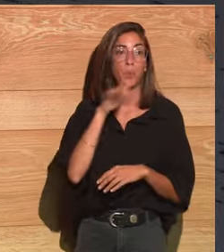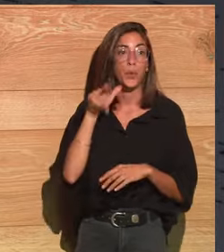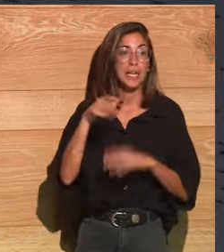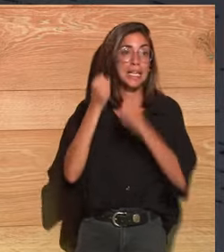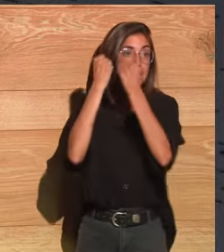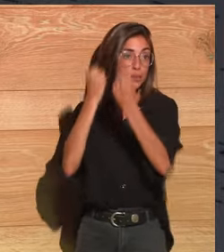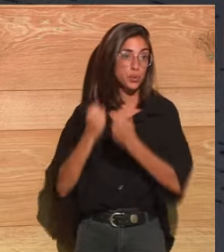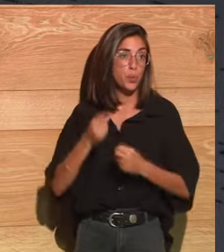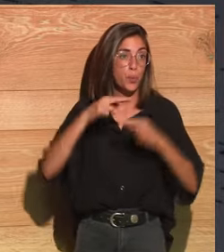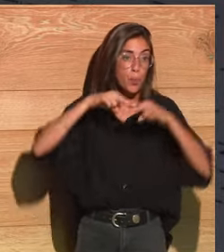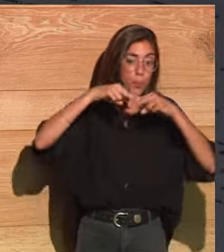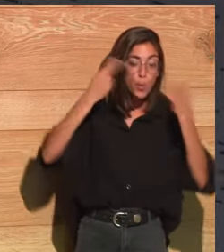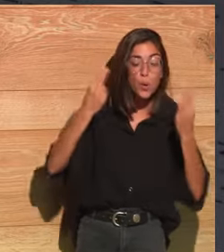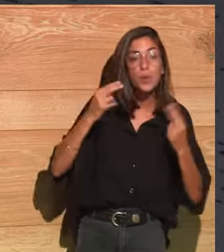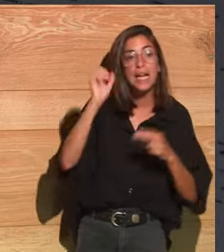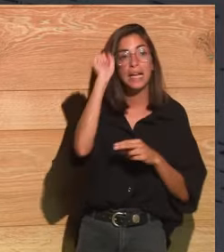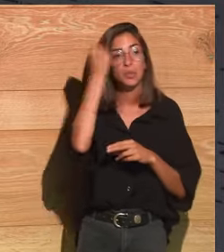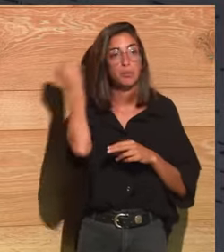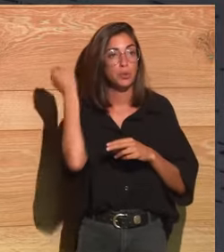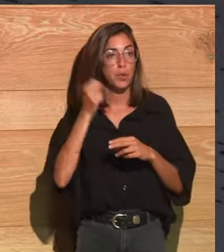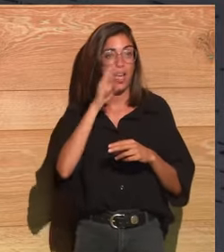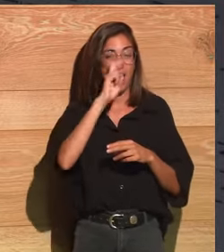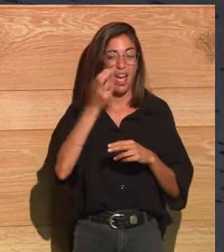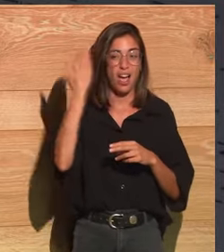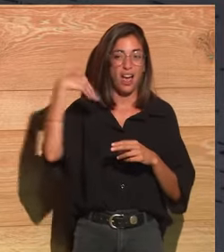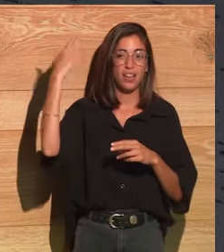la antropología más antigua del mundo.